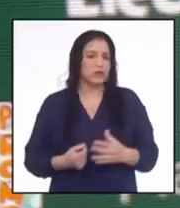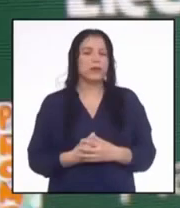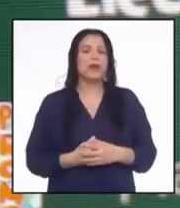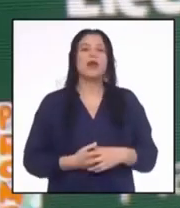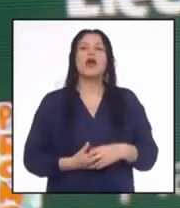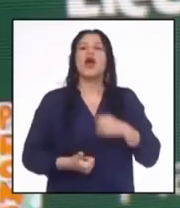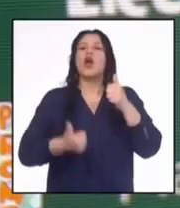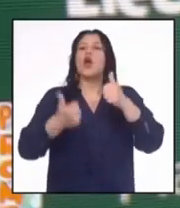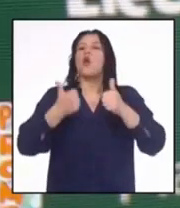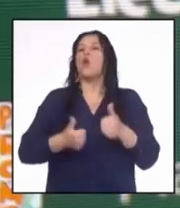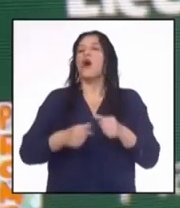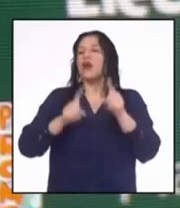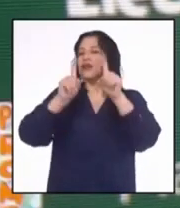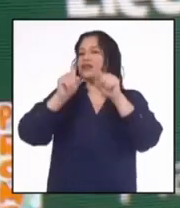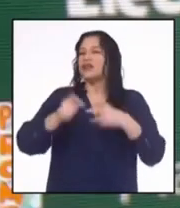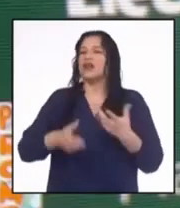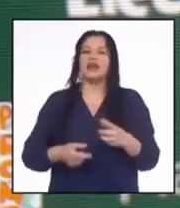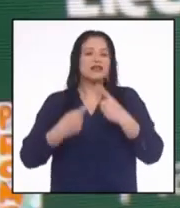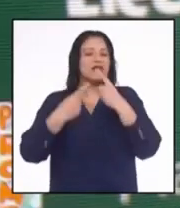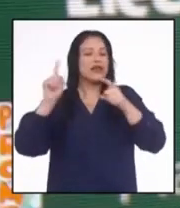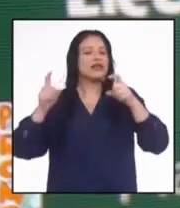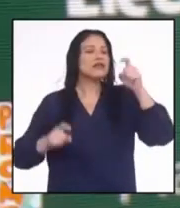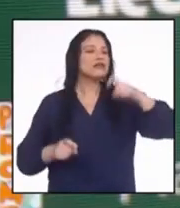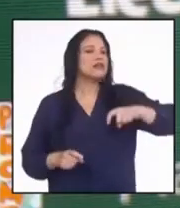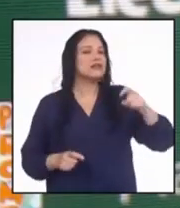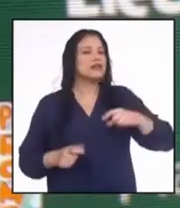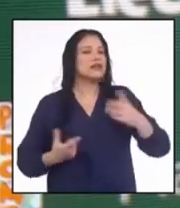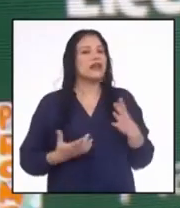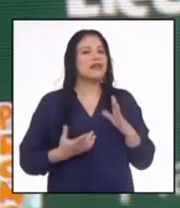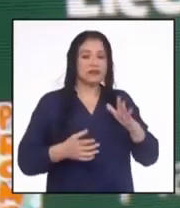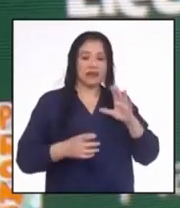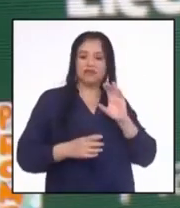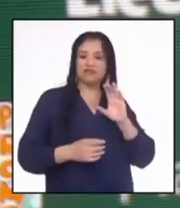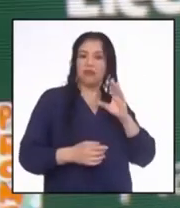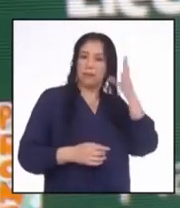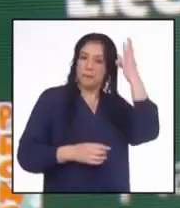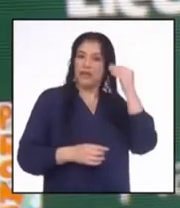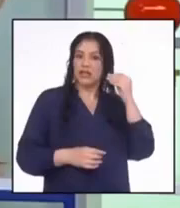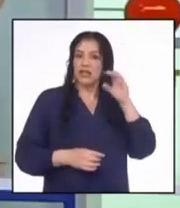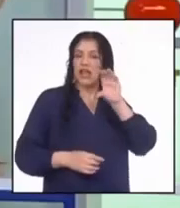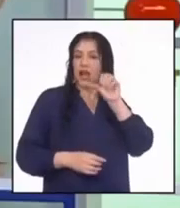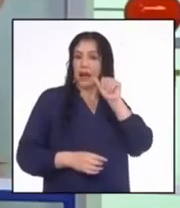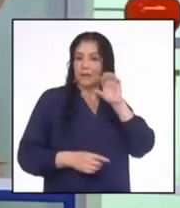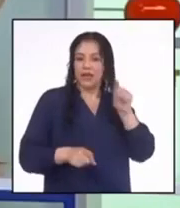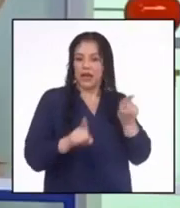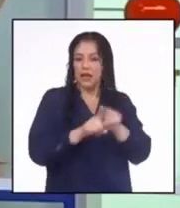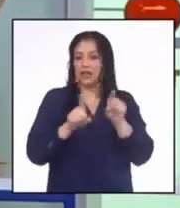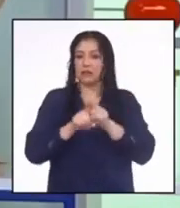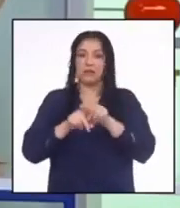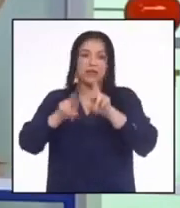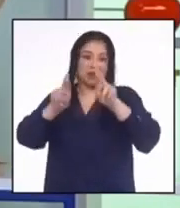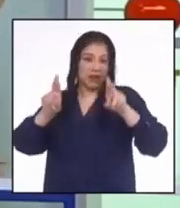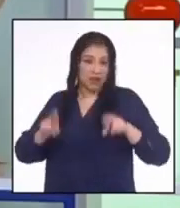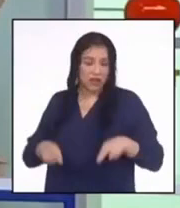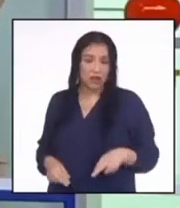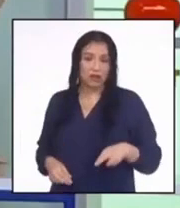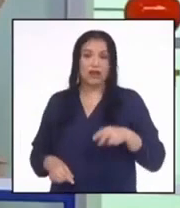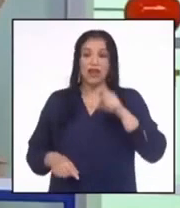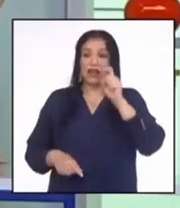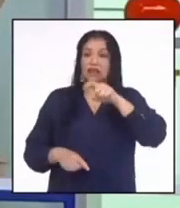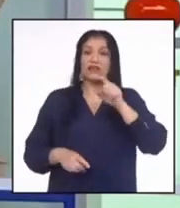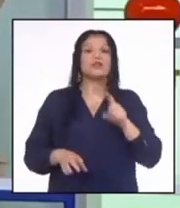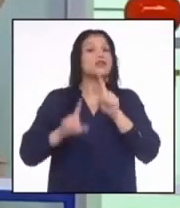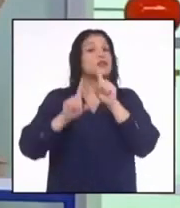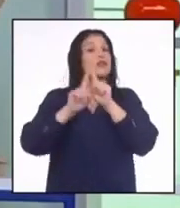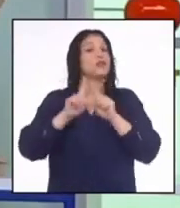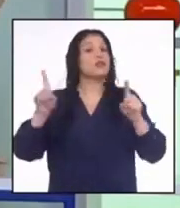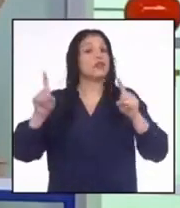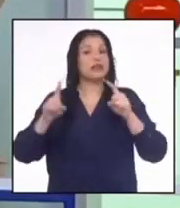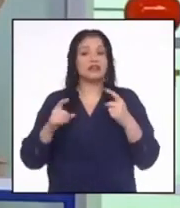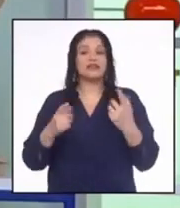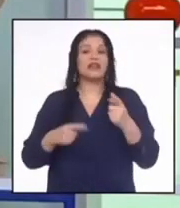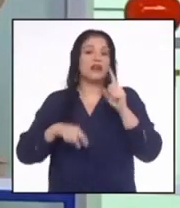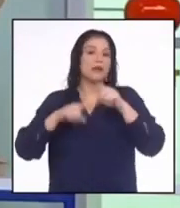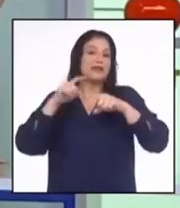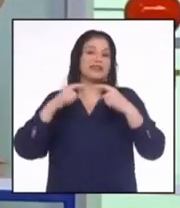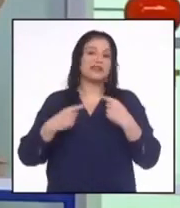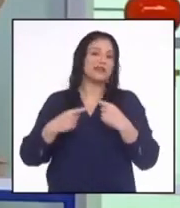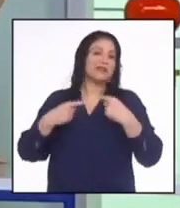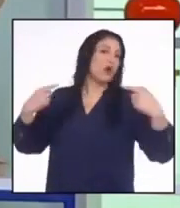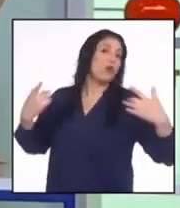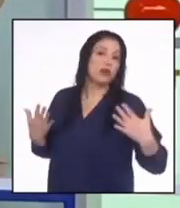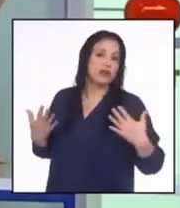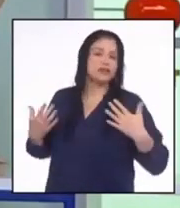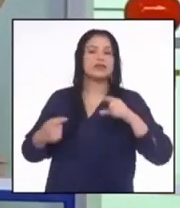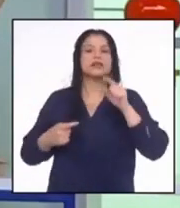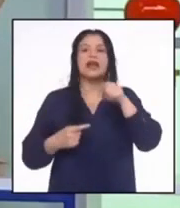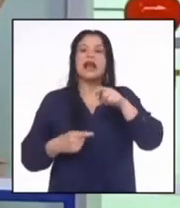las diferentes necesidades en el caso de Camila y la construcción del hospital en su región? Las necesidades son distintas y se oponen entre sí.